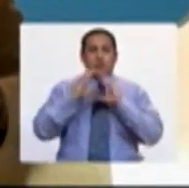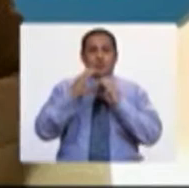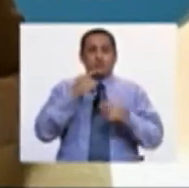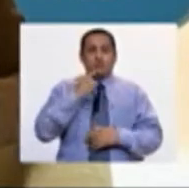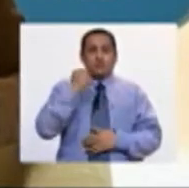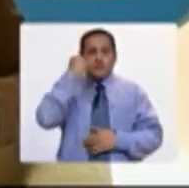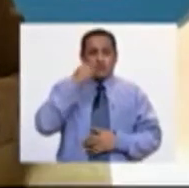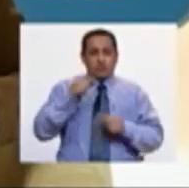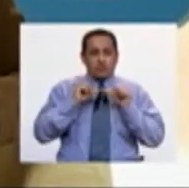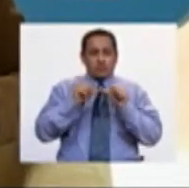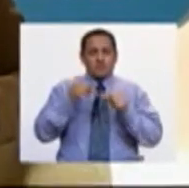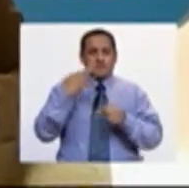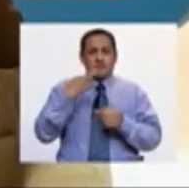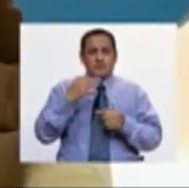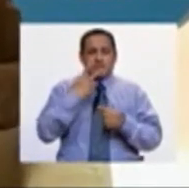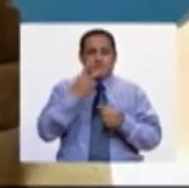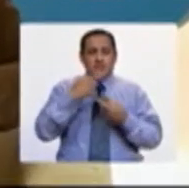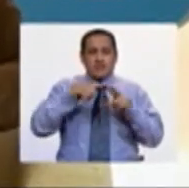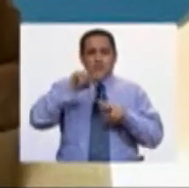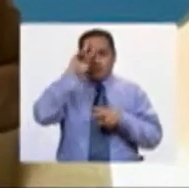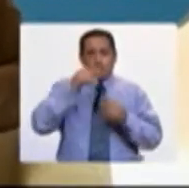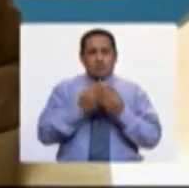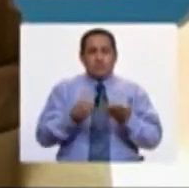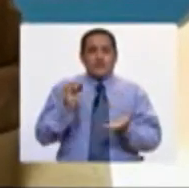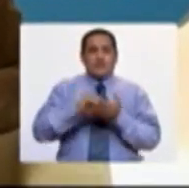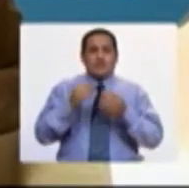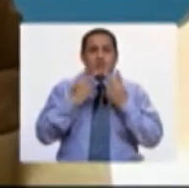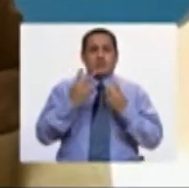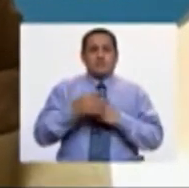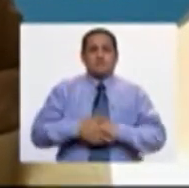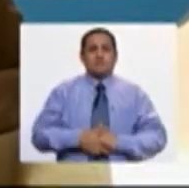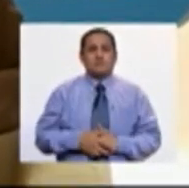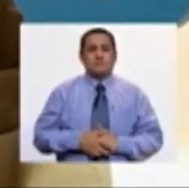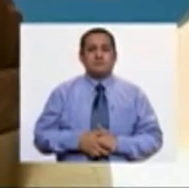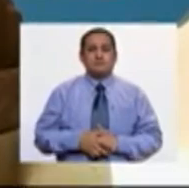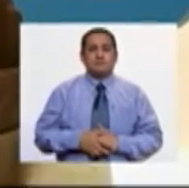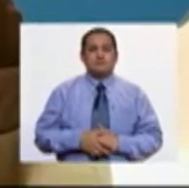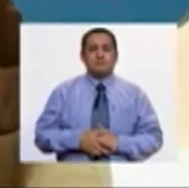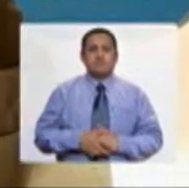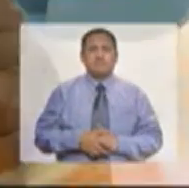conversación en Tus Derechos. Continúe como siempre en sintonía de TV Perú, mucho más que ver. Chao.